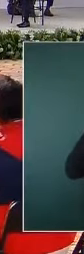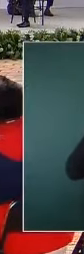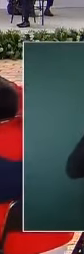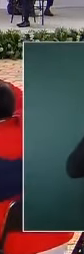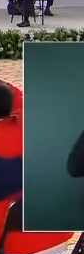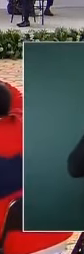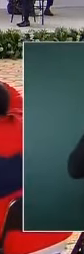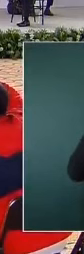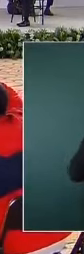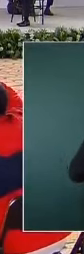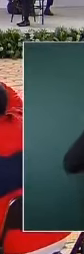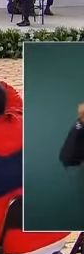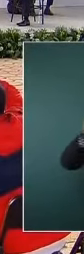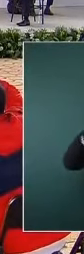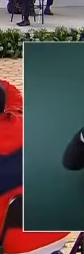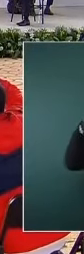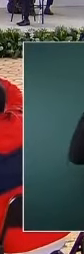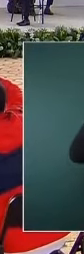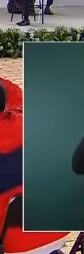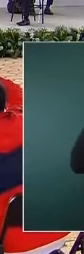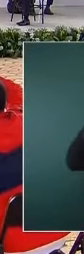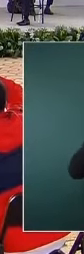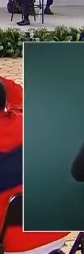Peña Nieto, y dice así. ¿Cuánto?